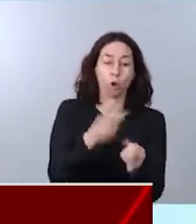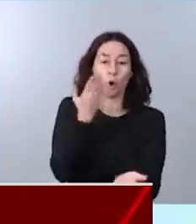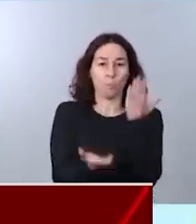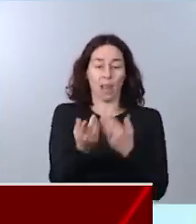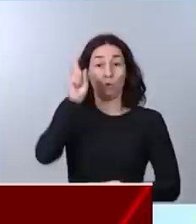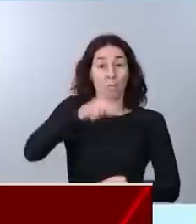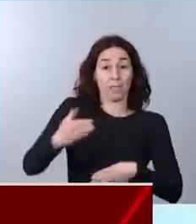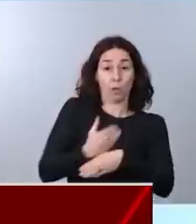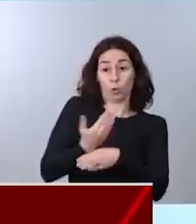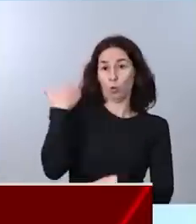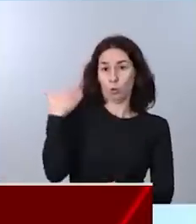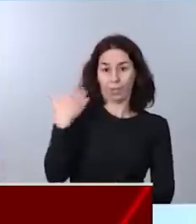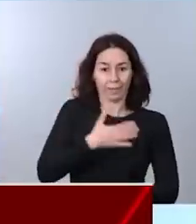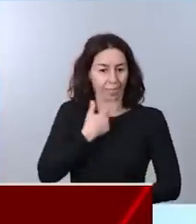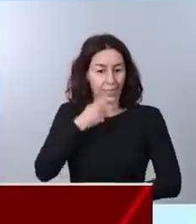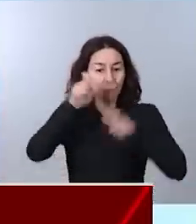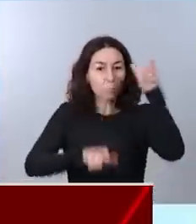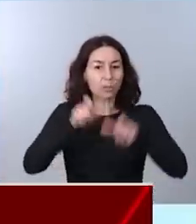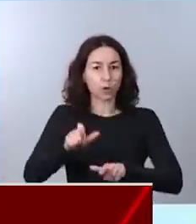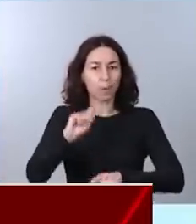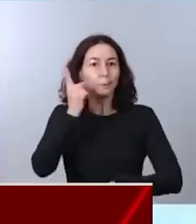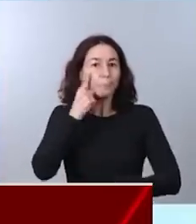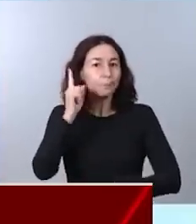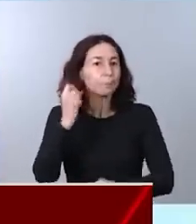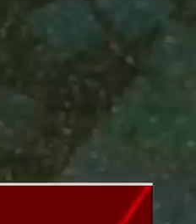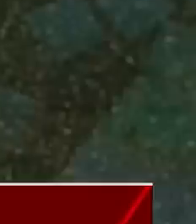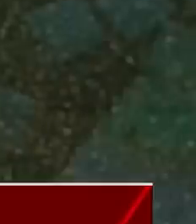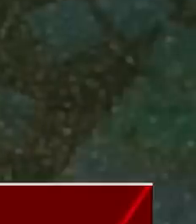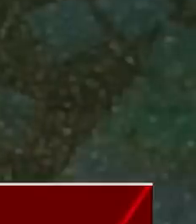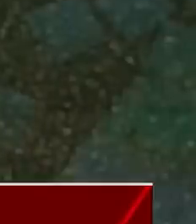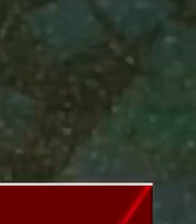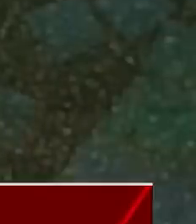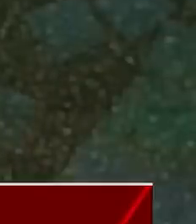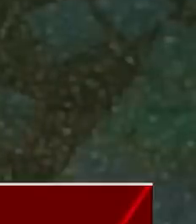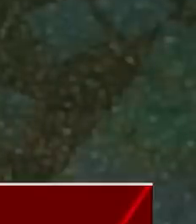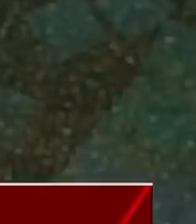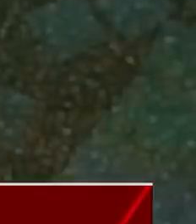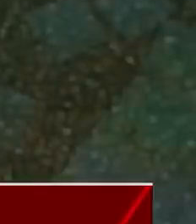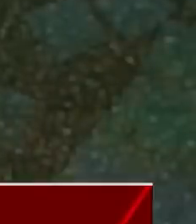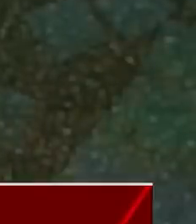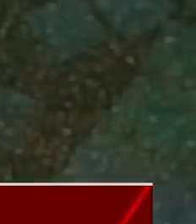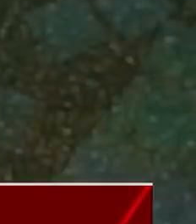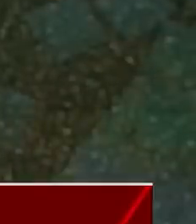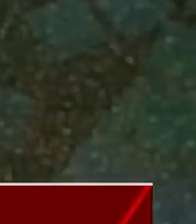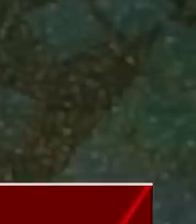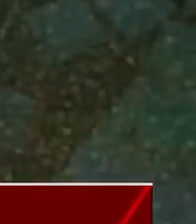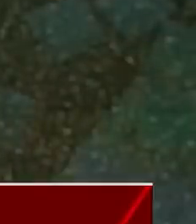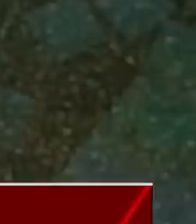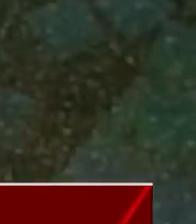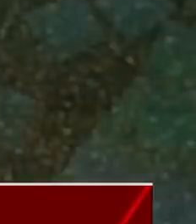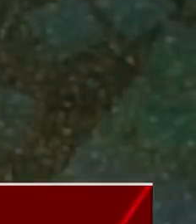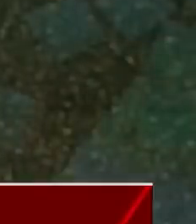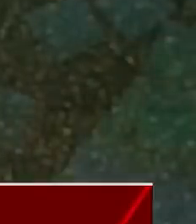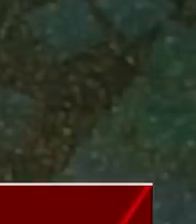solo sí es sí tal y como me pide Podemos, el mismo de no voy a sacar la ley trans tal y como me pide Podemos, el mismo de no voy a sacar una ley